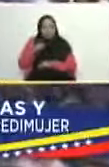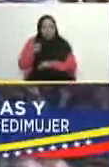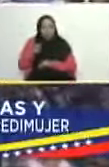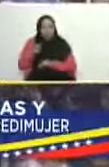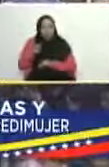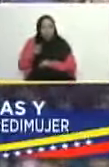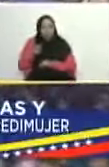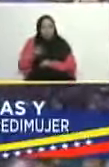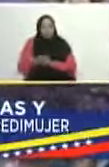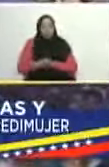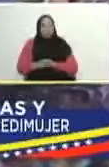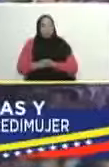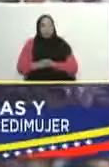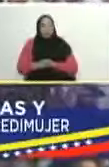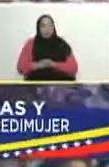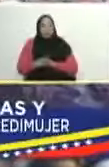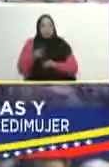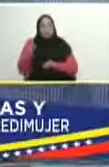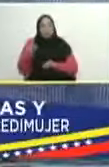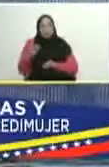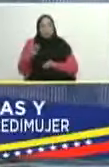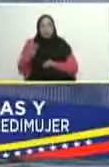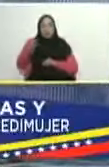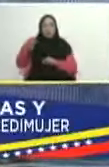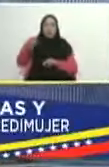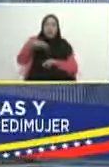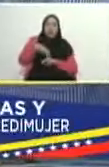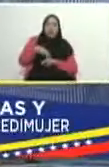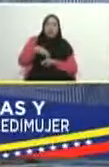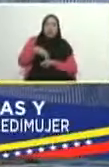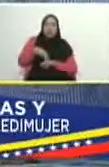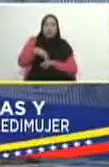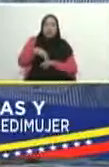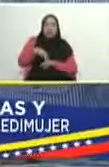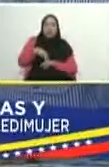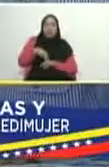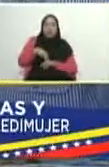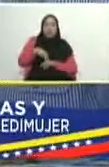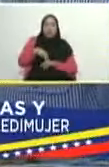Vamos a hacer un... No, no aguanta.